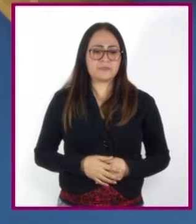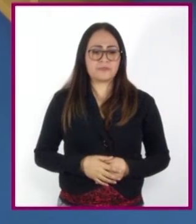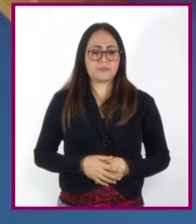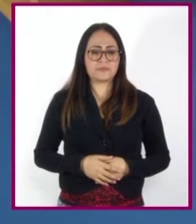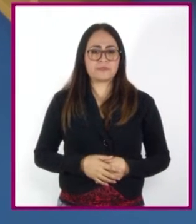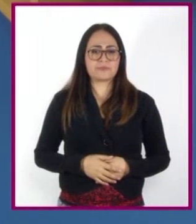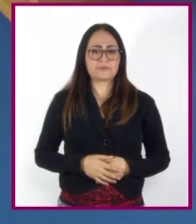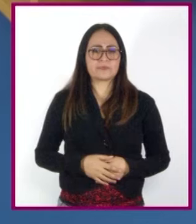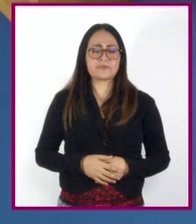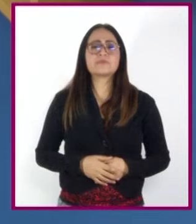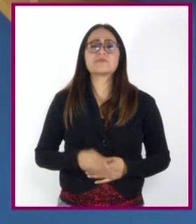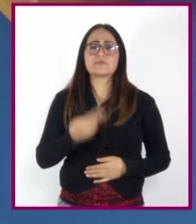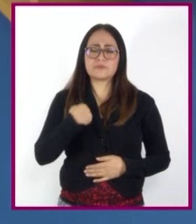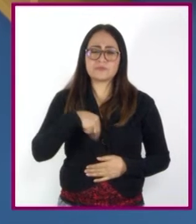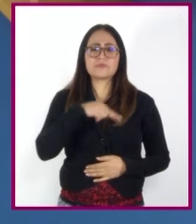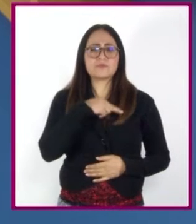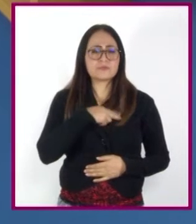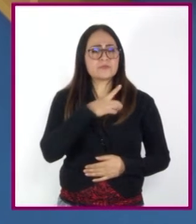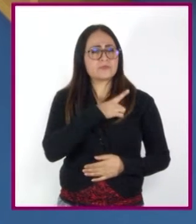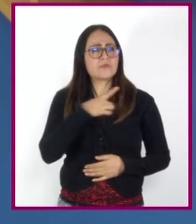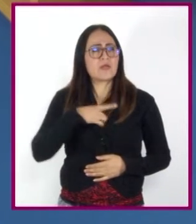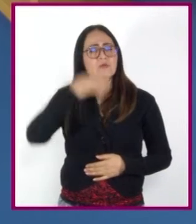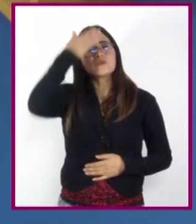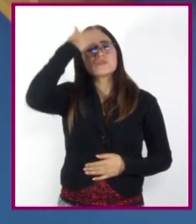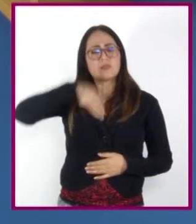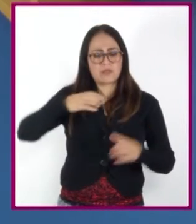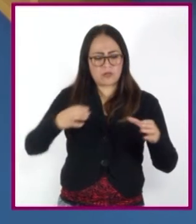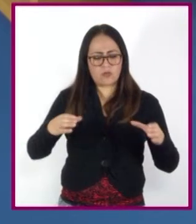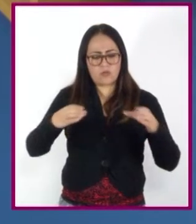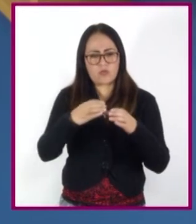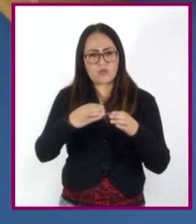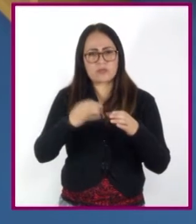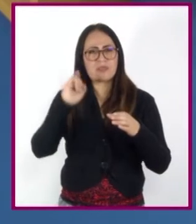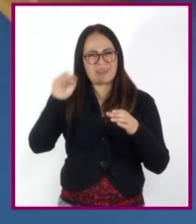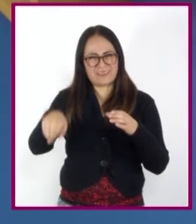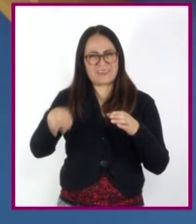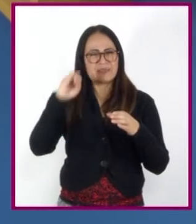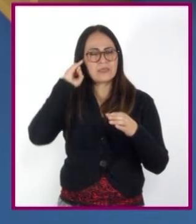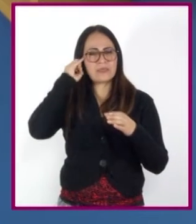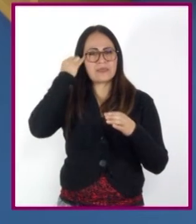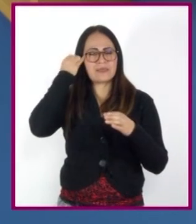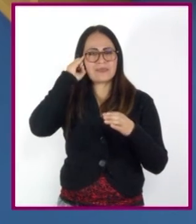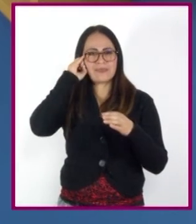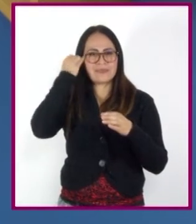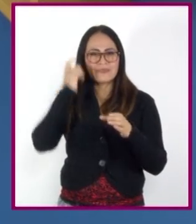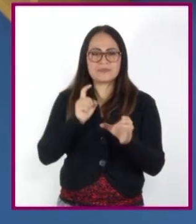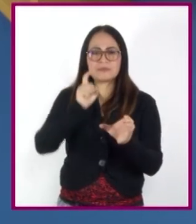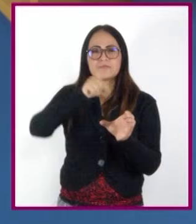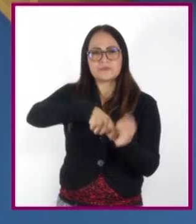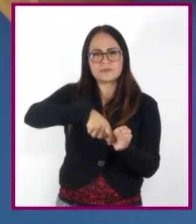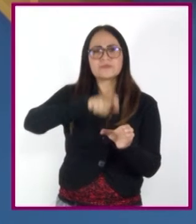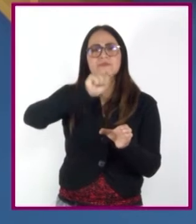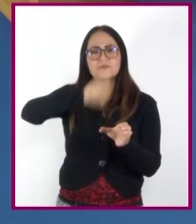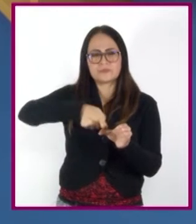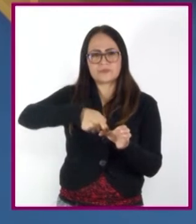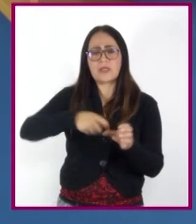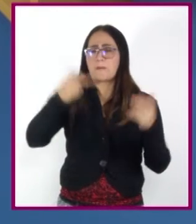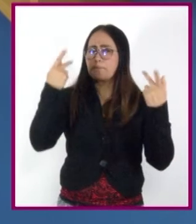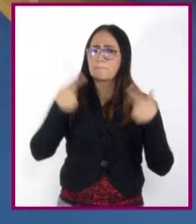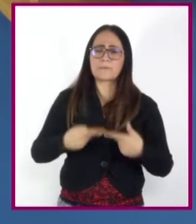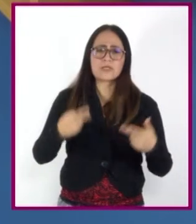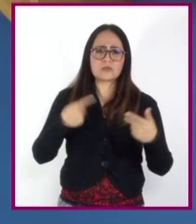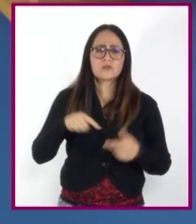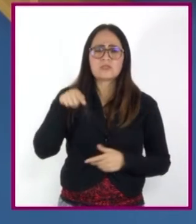Antes que nada, tenemos que saber que se denomina como personas pertenecientes a pueblos originarios a toda